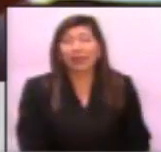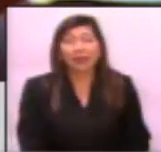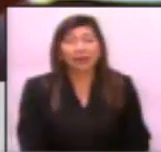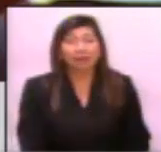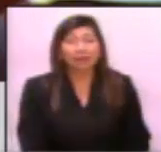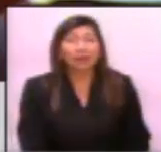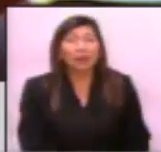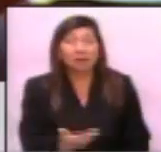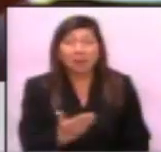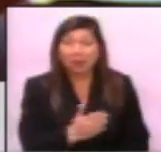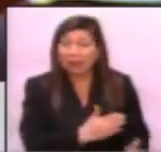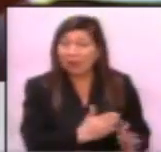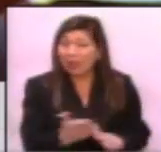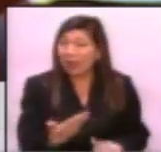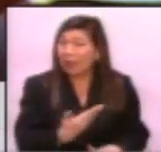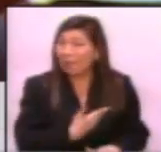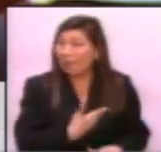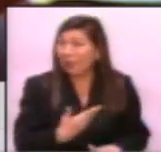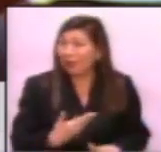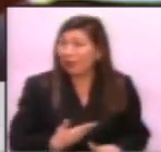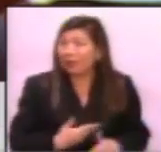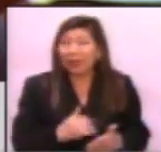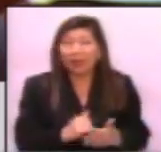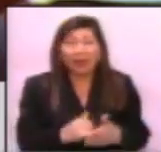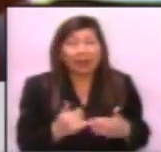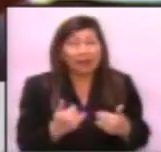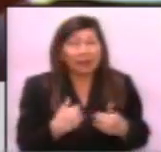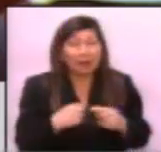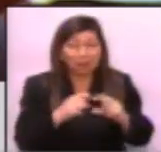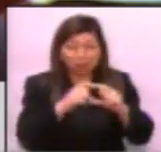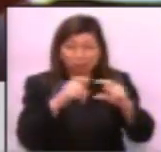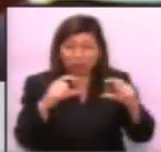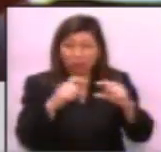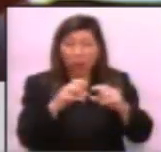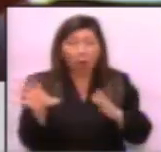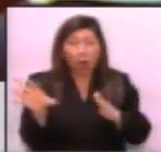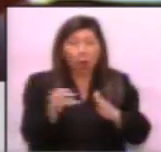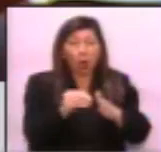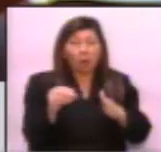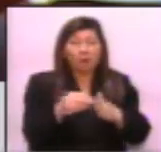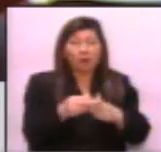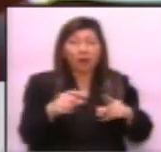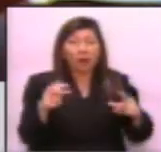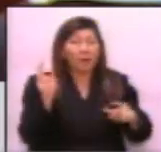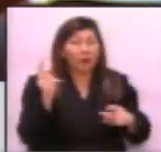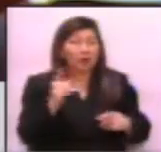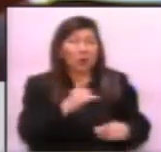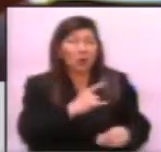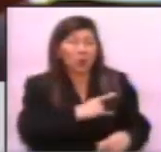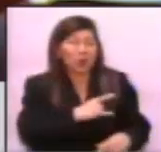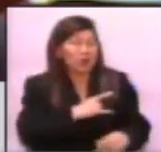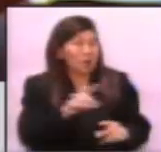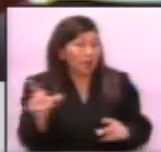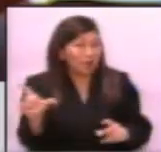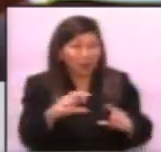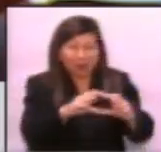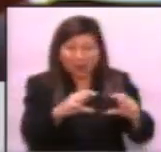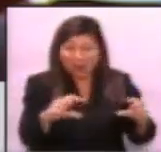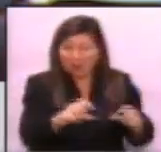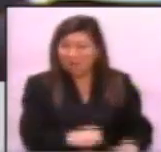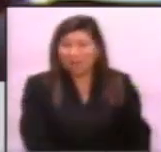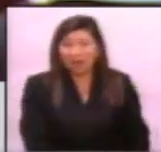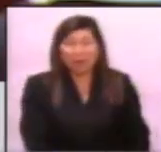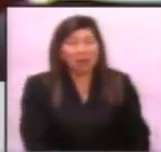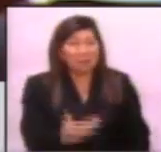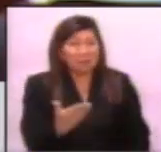una moción de vacancia que tiene párrafos plagiados de libros de profesores universitarios. De